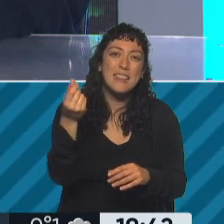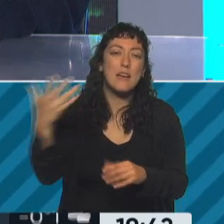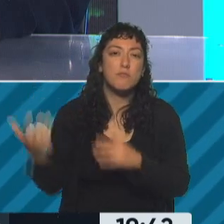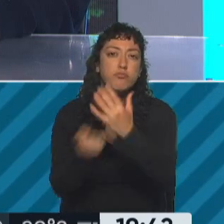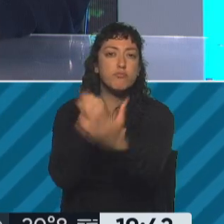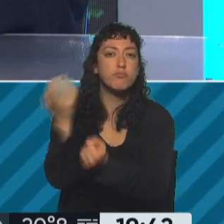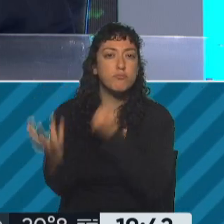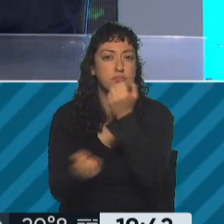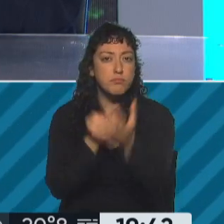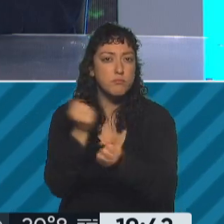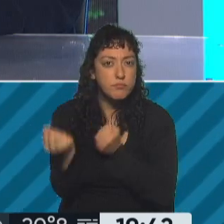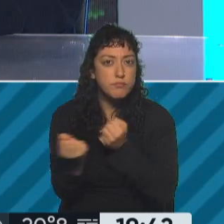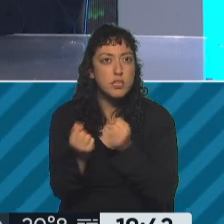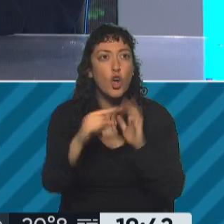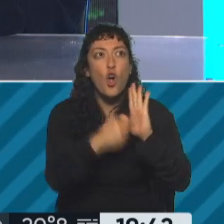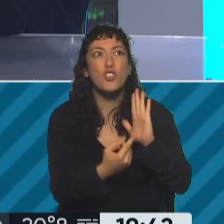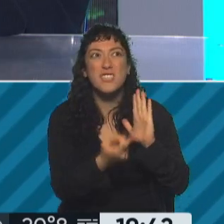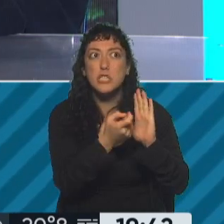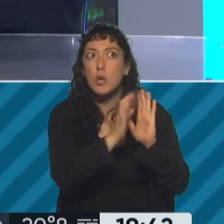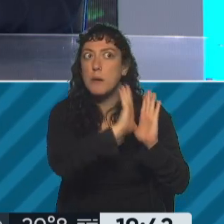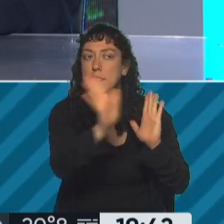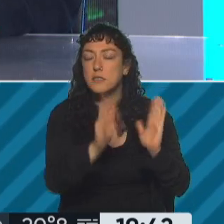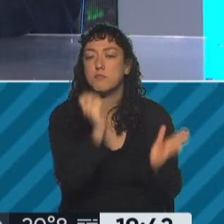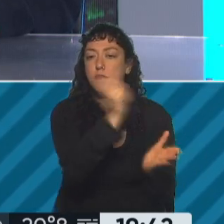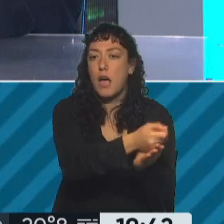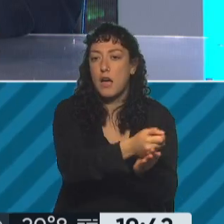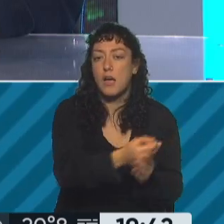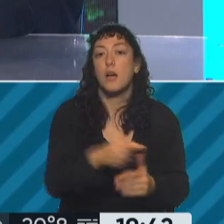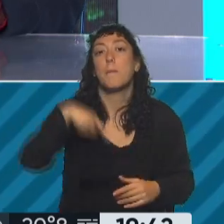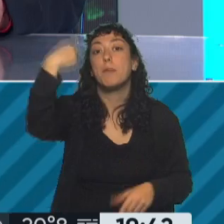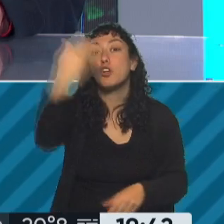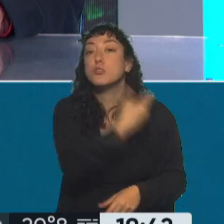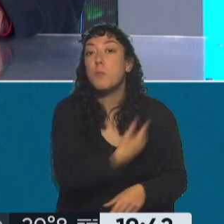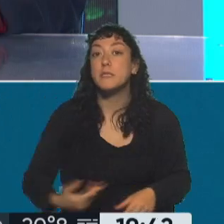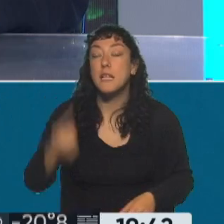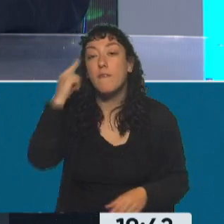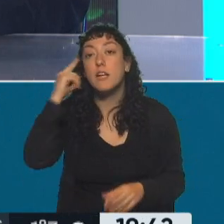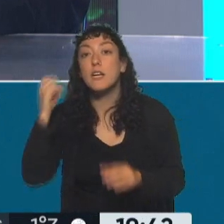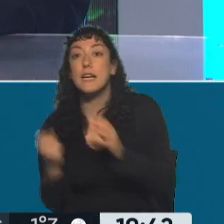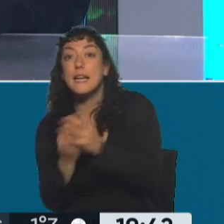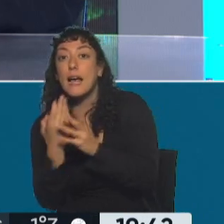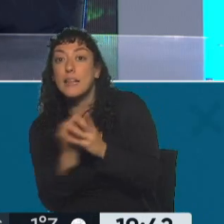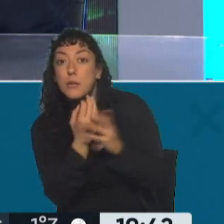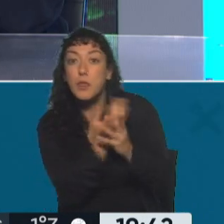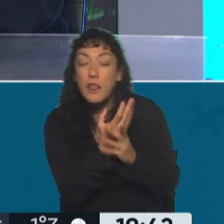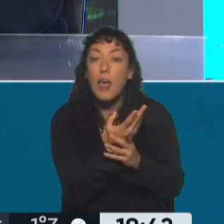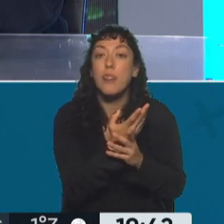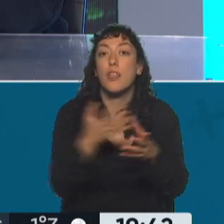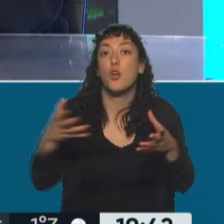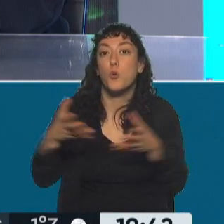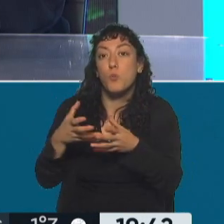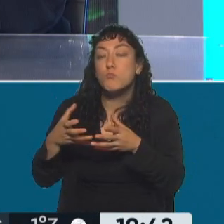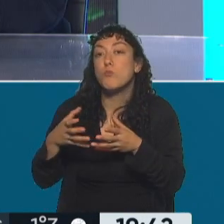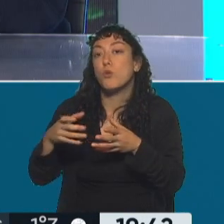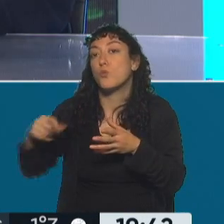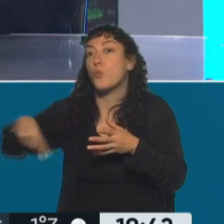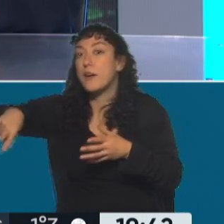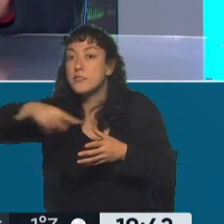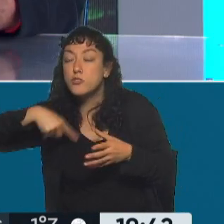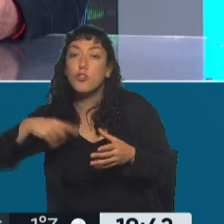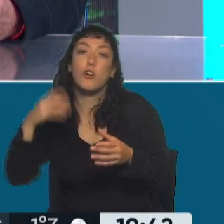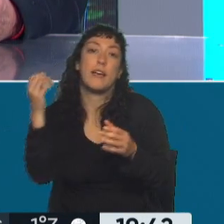hay que ampliar el campo de lo posible y hay que buscar creatividad. Lo que hizo Massa ahora fue crear un puente para que este segundo